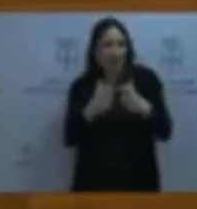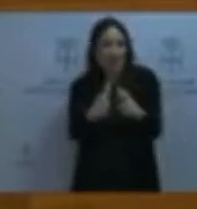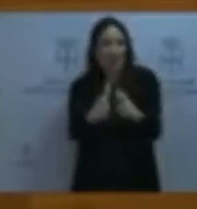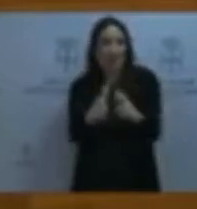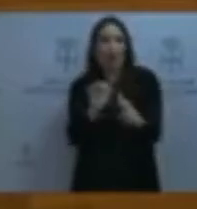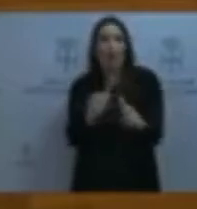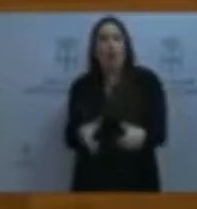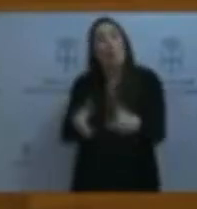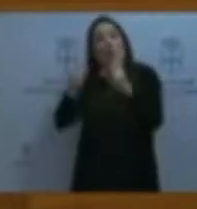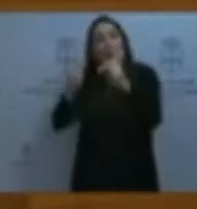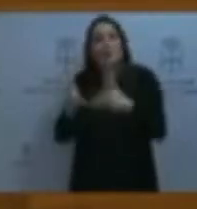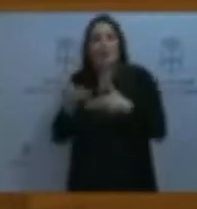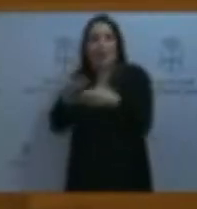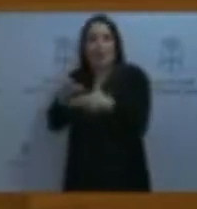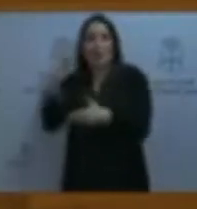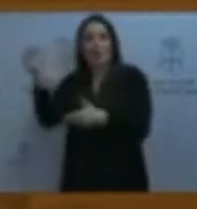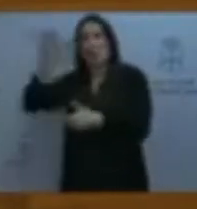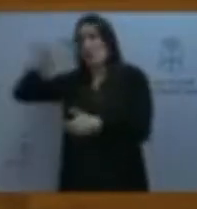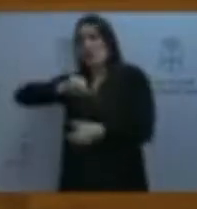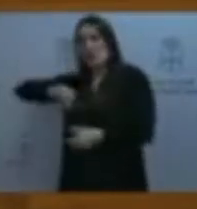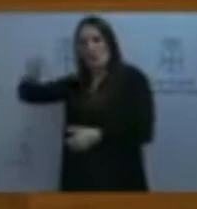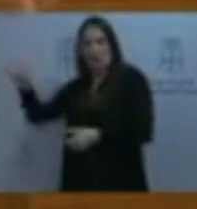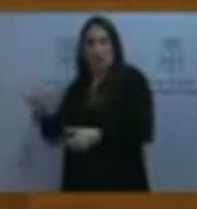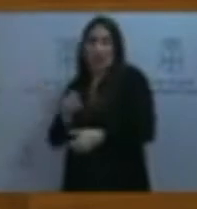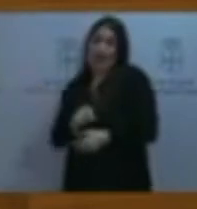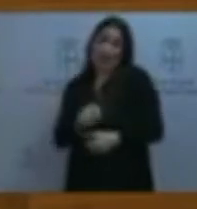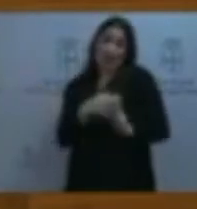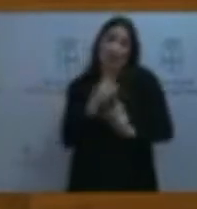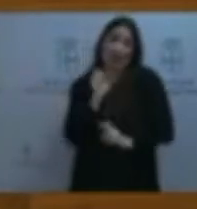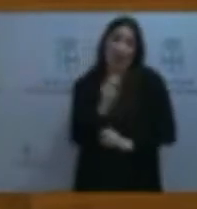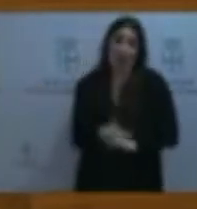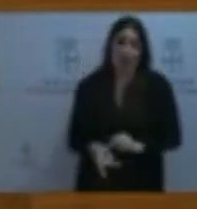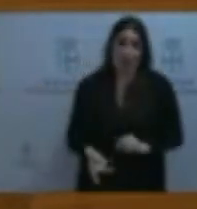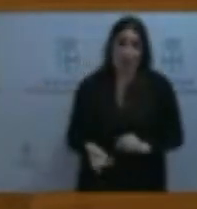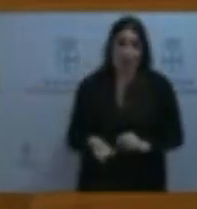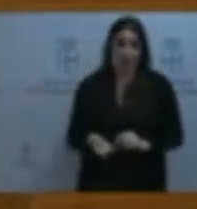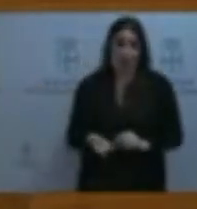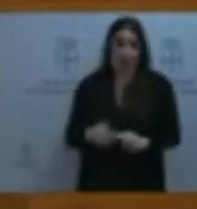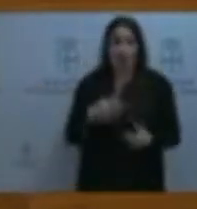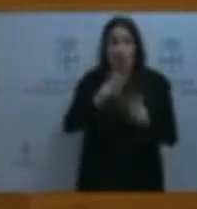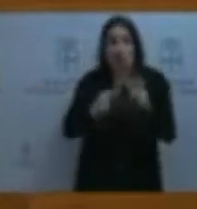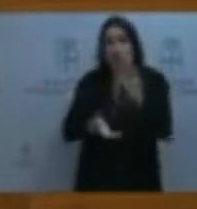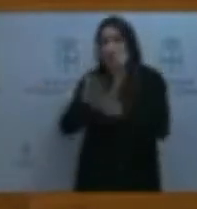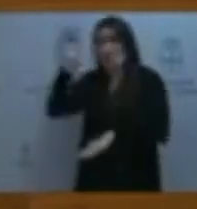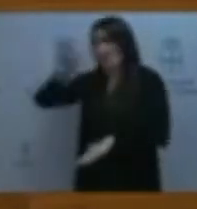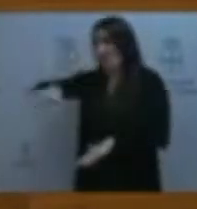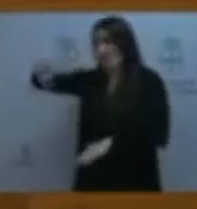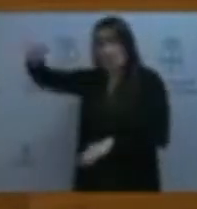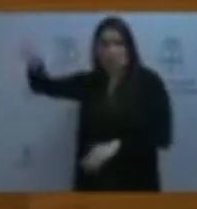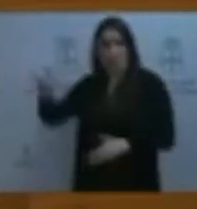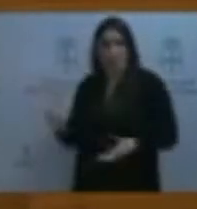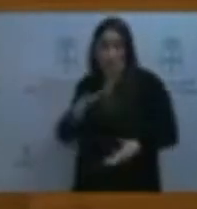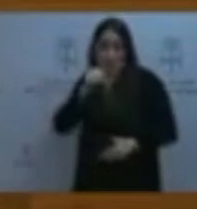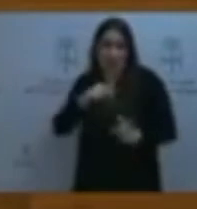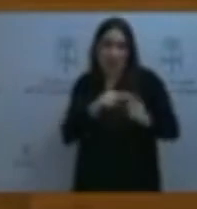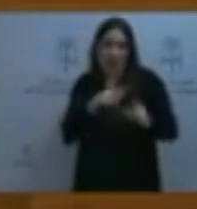haya ayudas mejores en otras comunidades autónomas y que se marchen a otros territorios nuestros ganaderos,